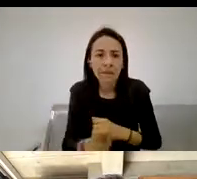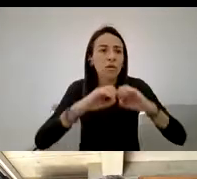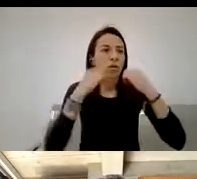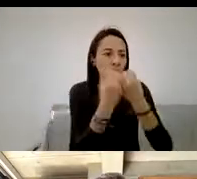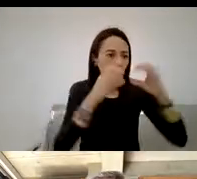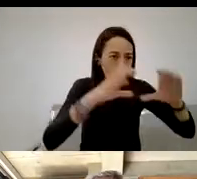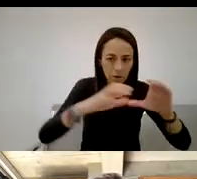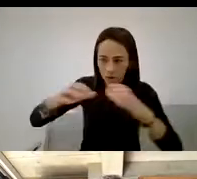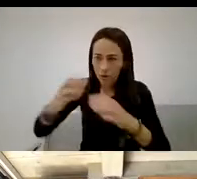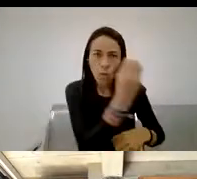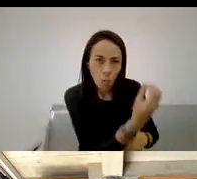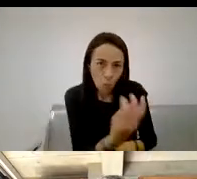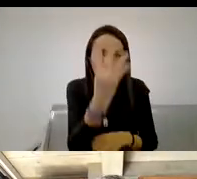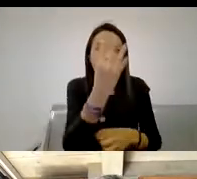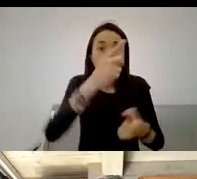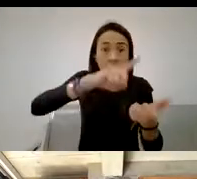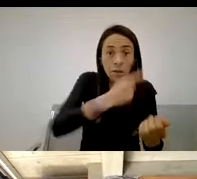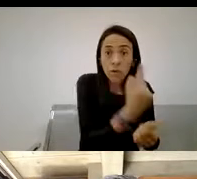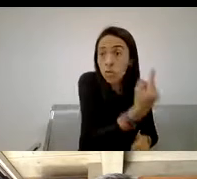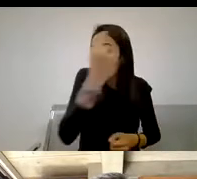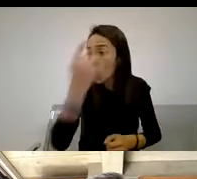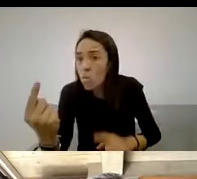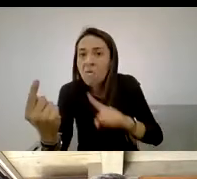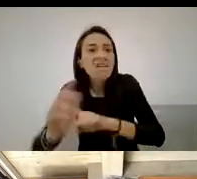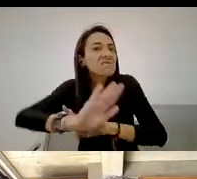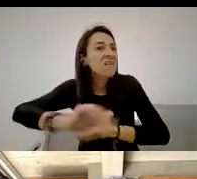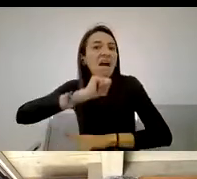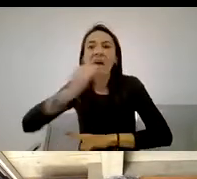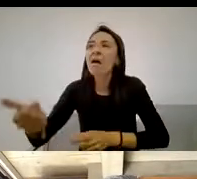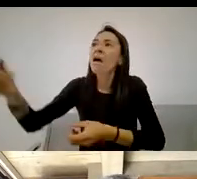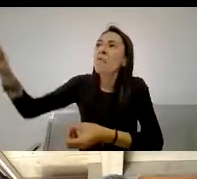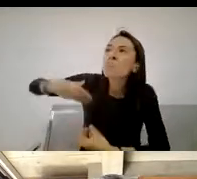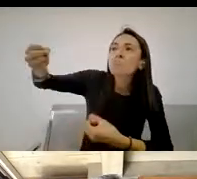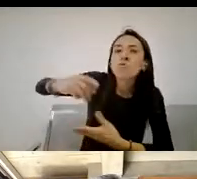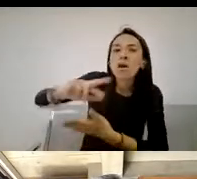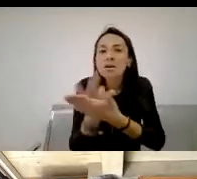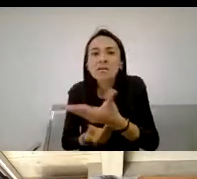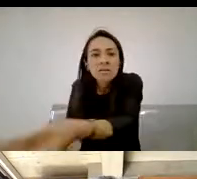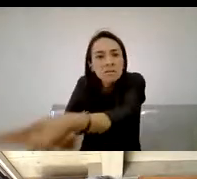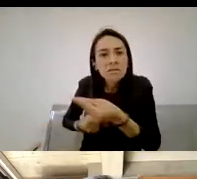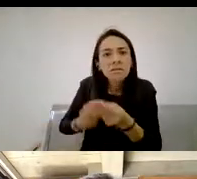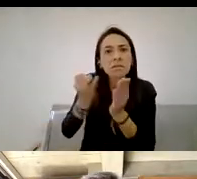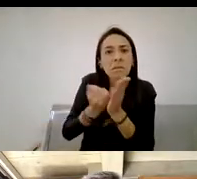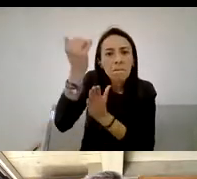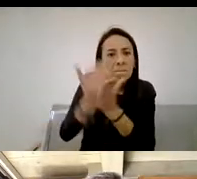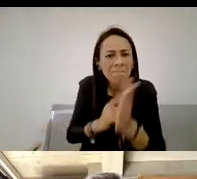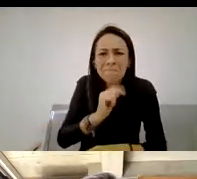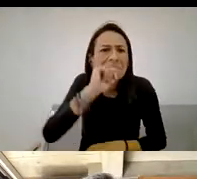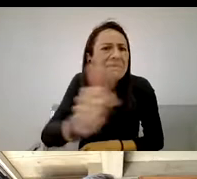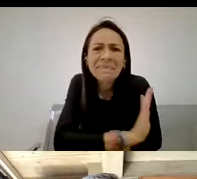organizaciones dejó de recibir donativos deducibles. Algunas, un poco más de la mitad de esas,